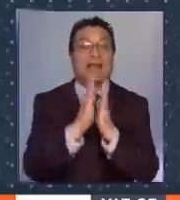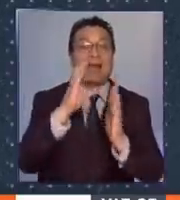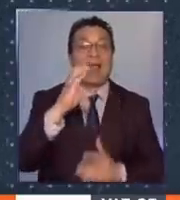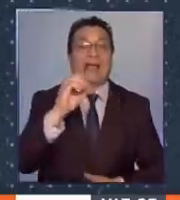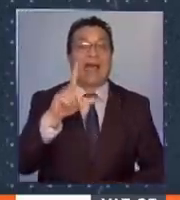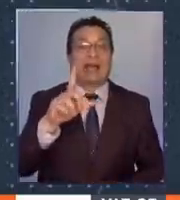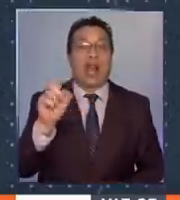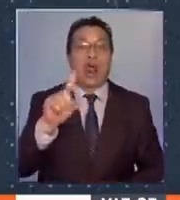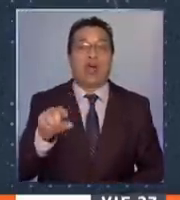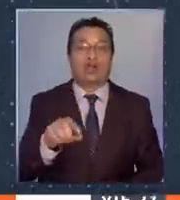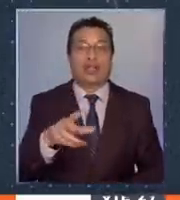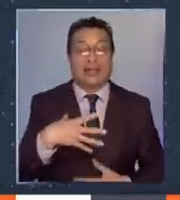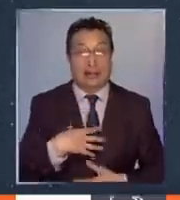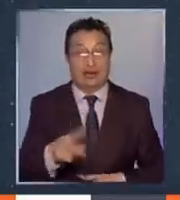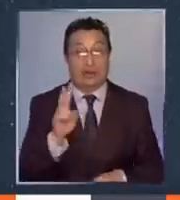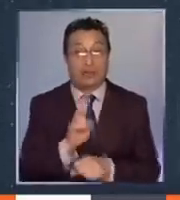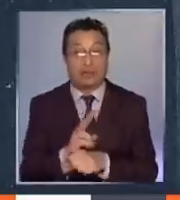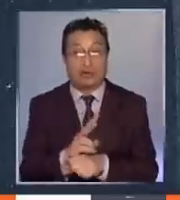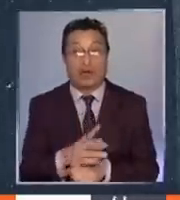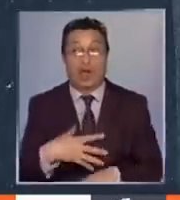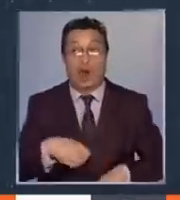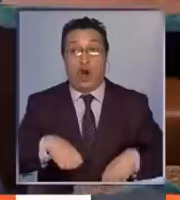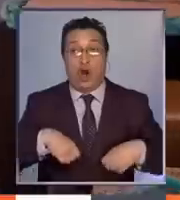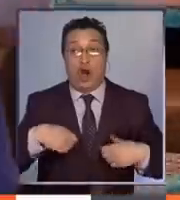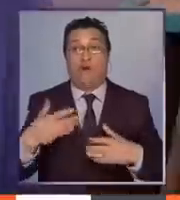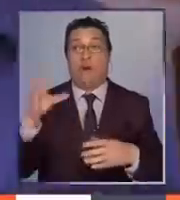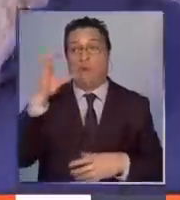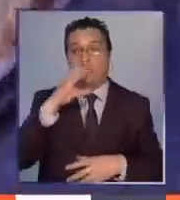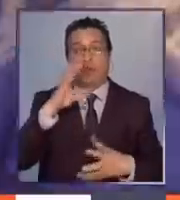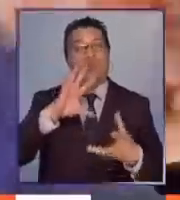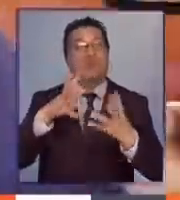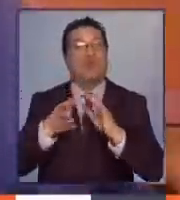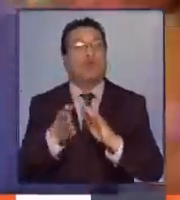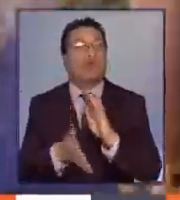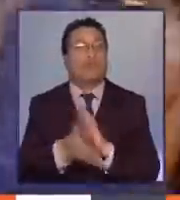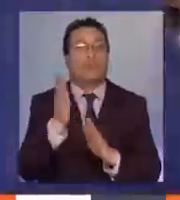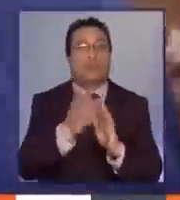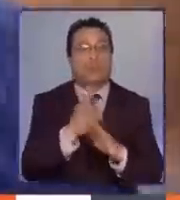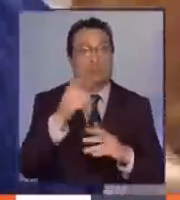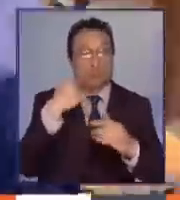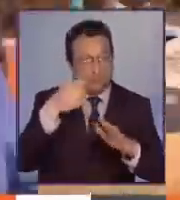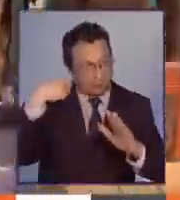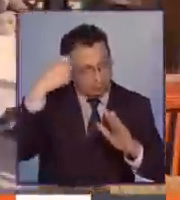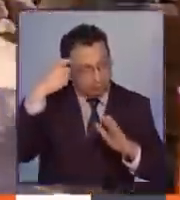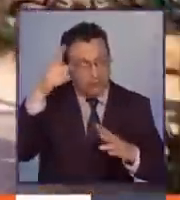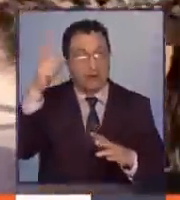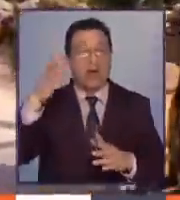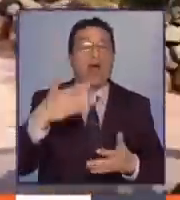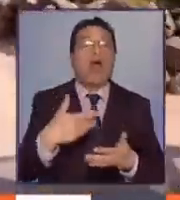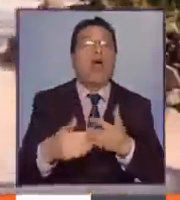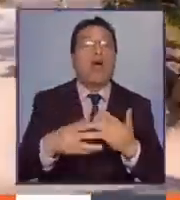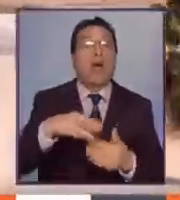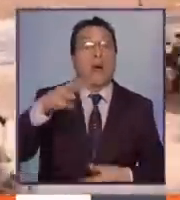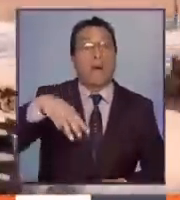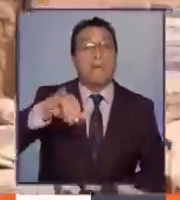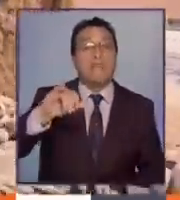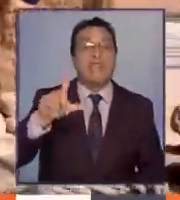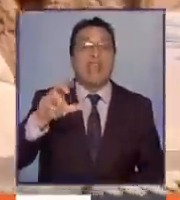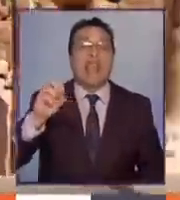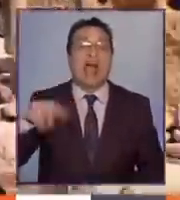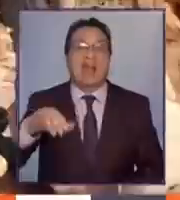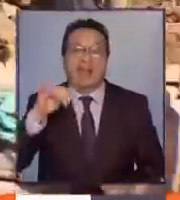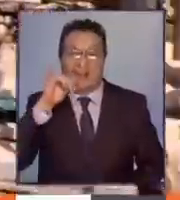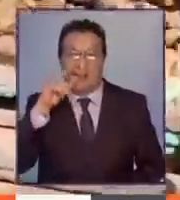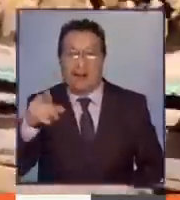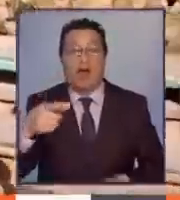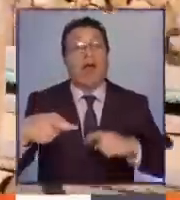de profesores, siendo joven se fue a pasear por el mundo. Estudió escenografía en Milán, volvió a Chile, se casó y se separó. Bien. Y